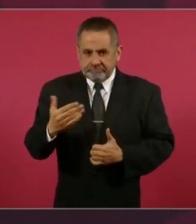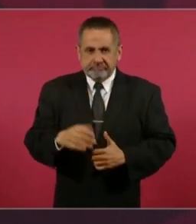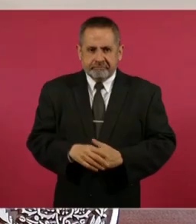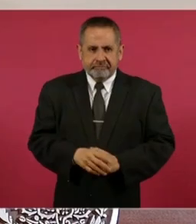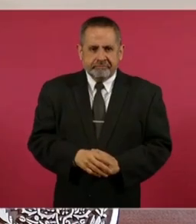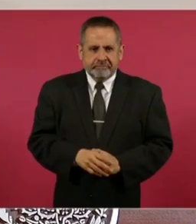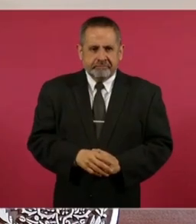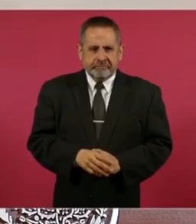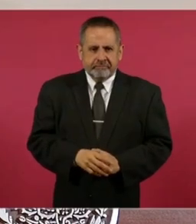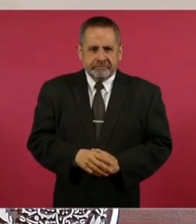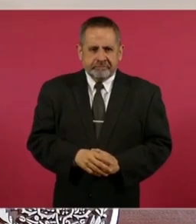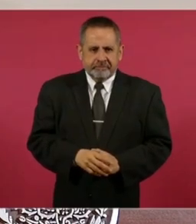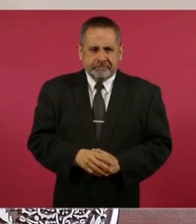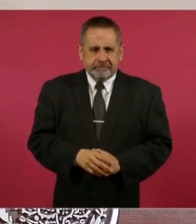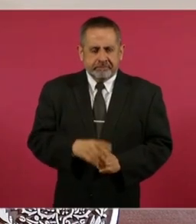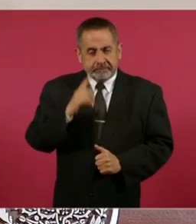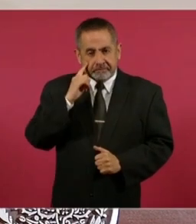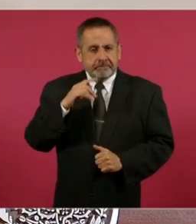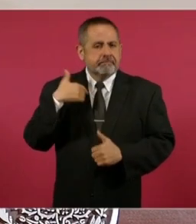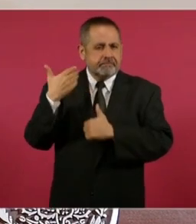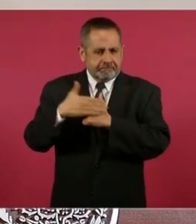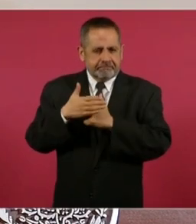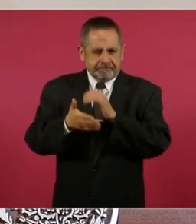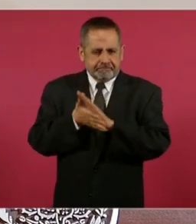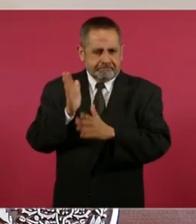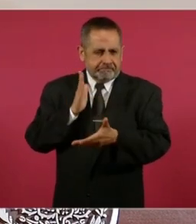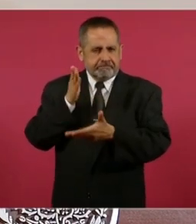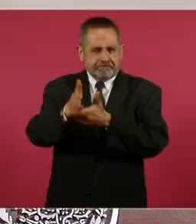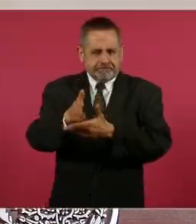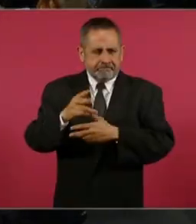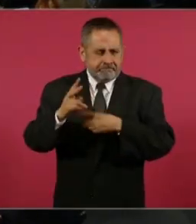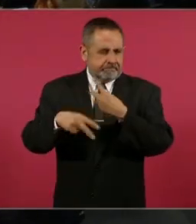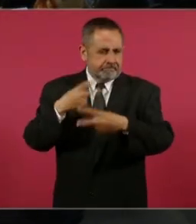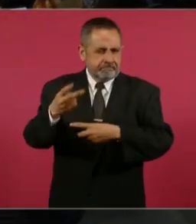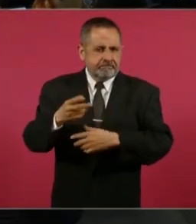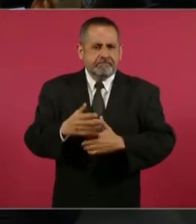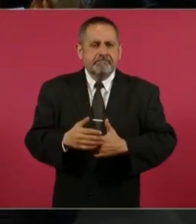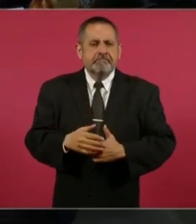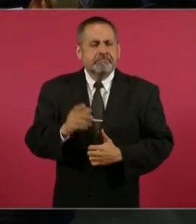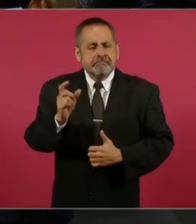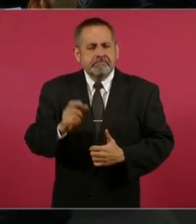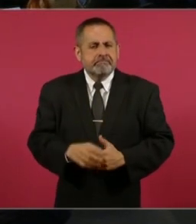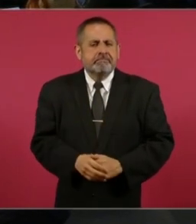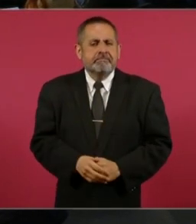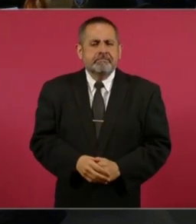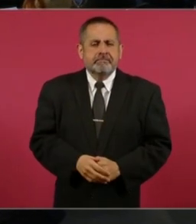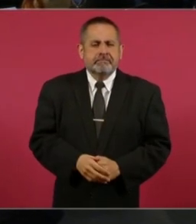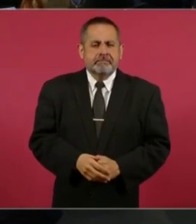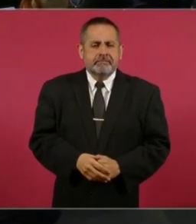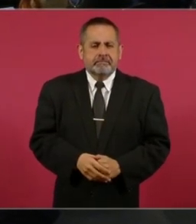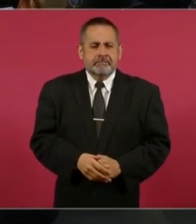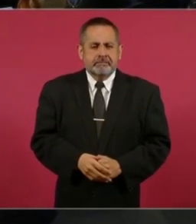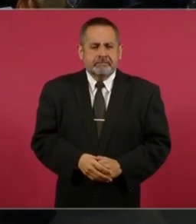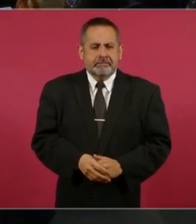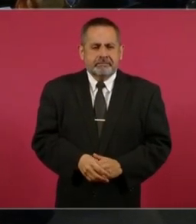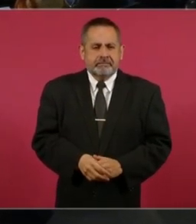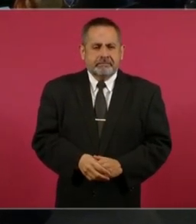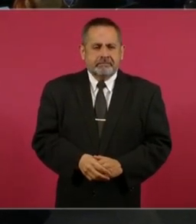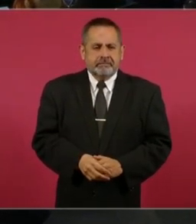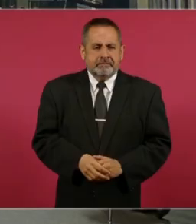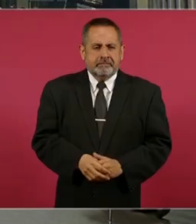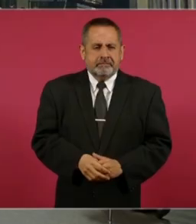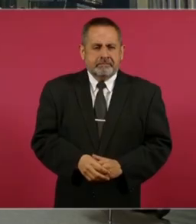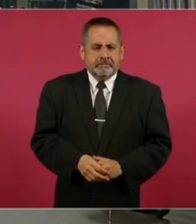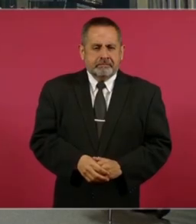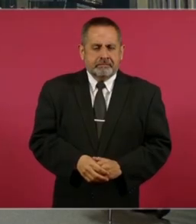buena y ya vamos a ir para allá sí cuándo va a ir presidente Usted sabe que que va inaugurar la primera fase de la planta de